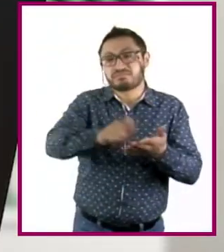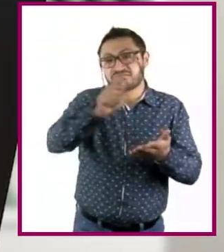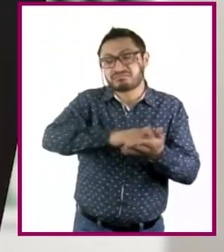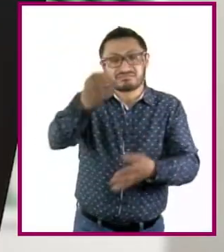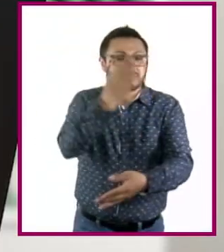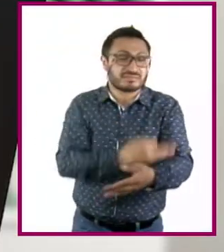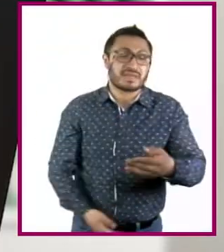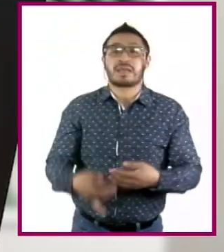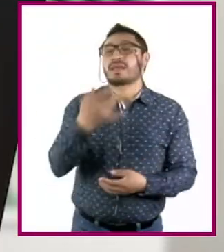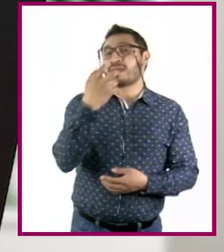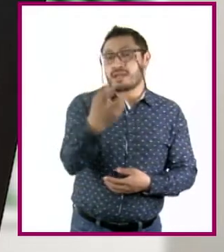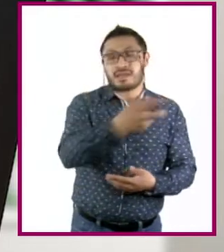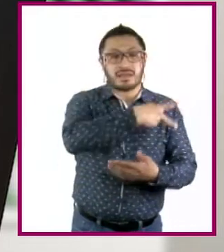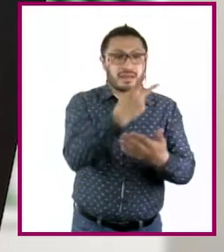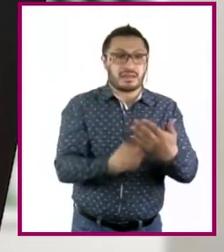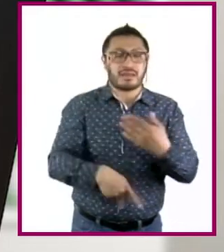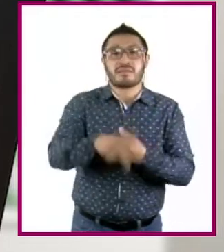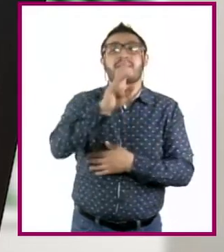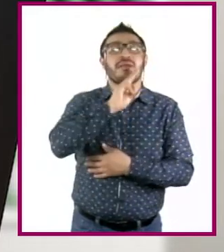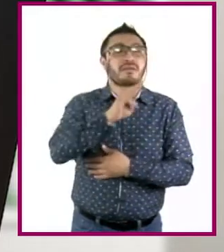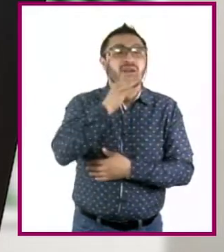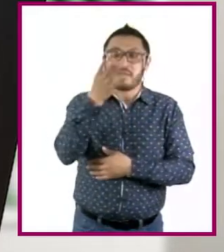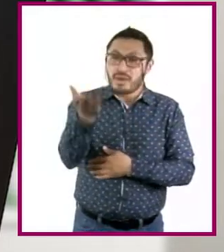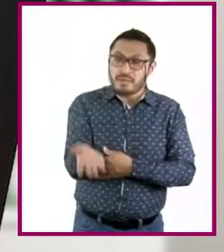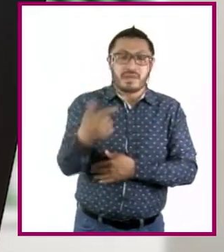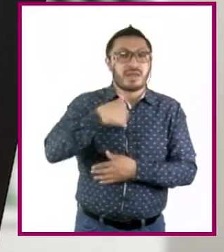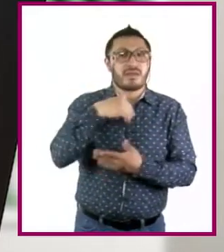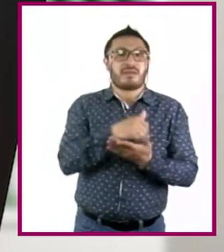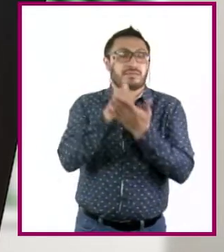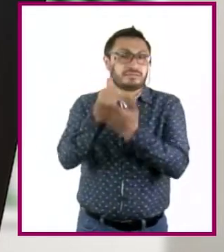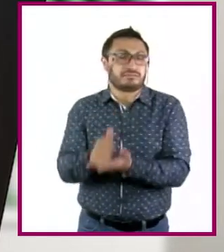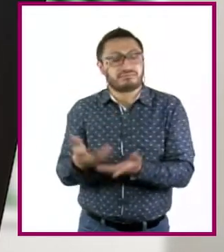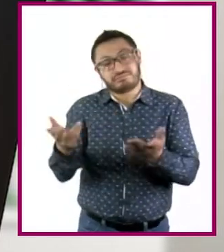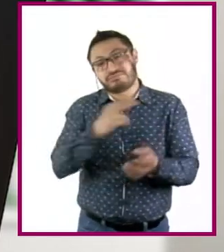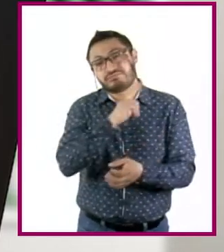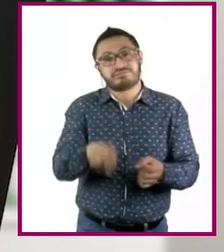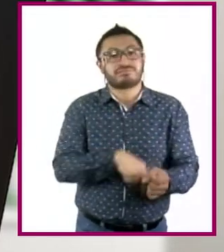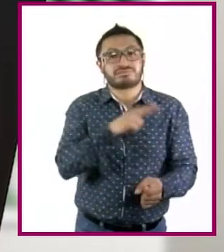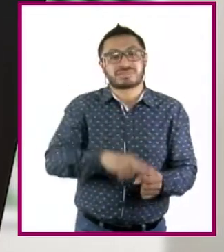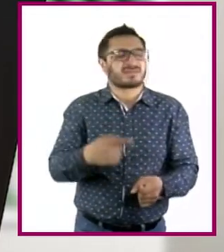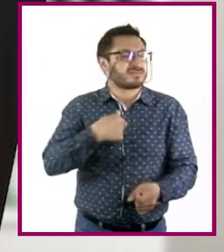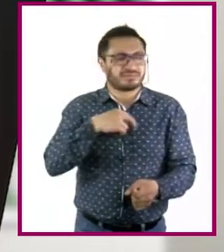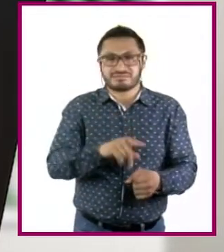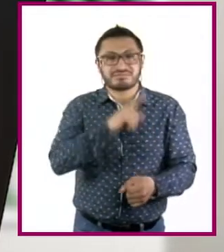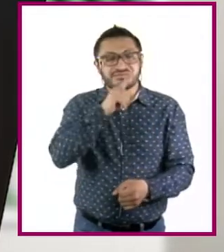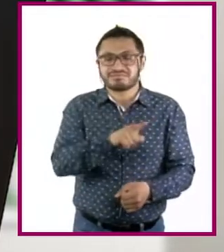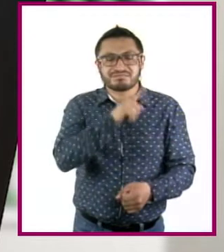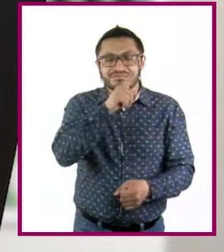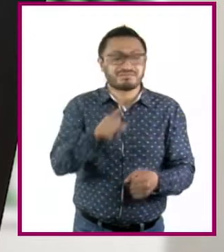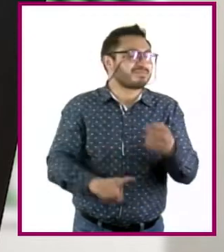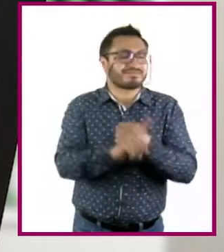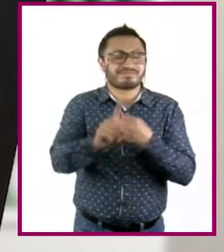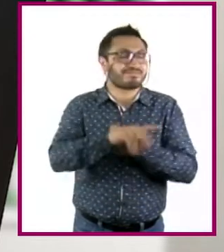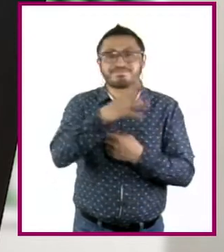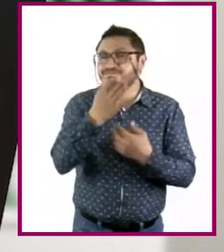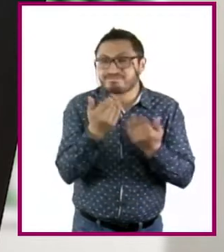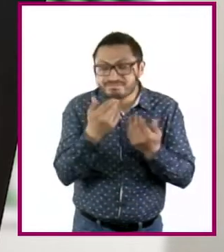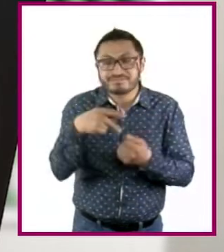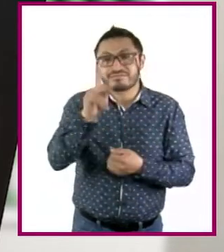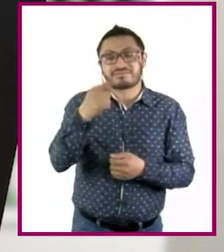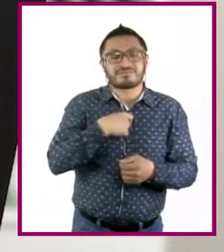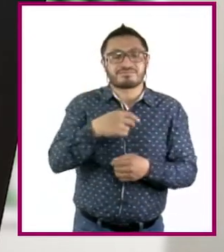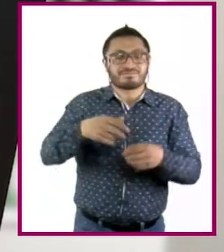plan. Pero es que mi mamá no dejaba de pedirme que la ayudara. Y normalmente no tengo problema. Pero ahorita no me dejaba